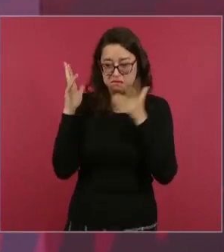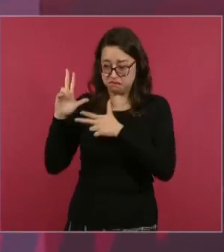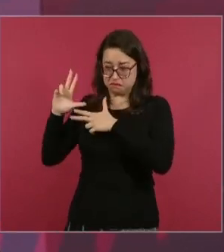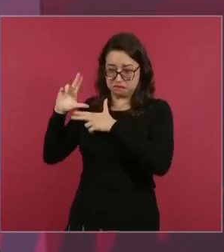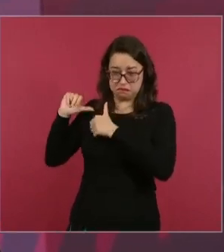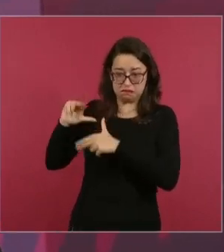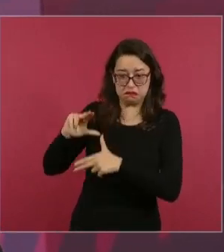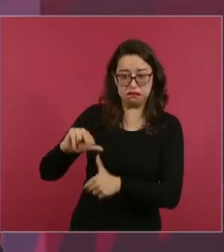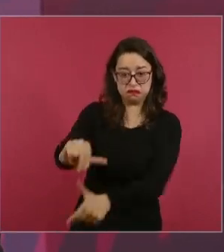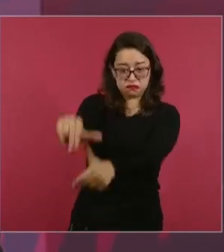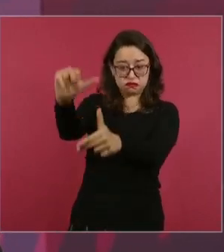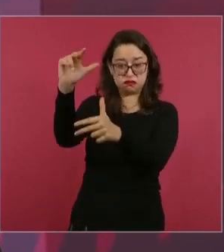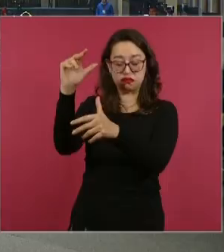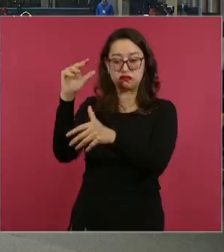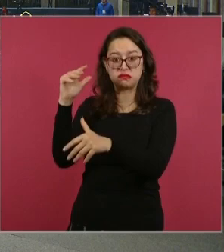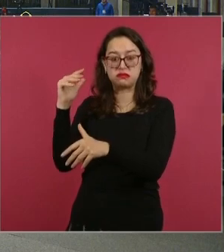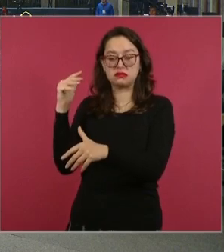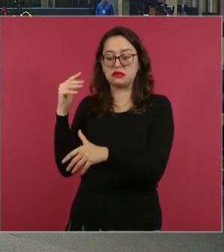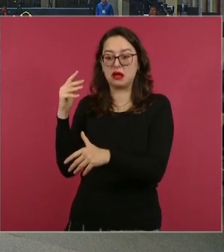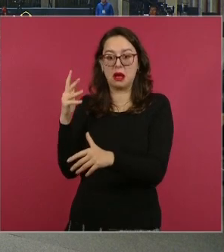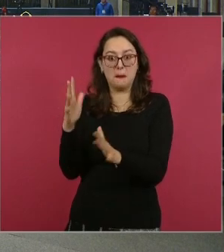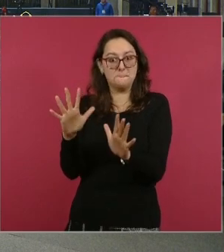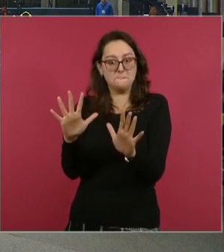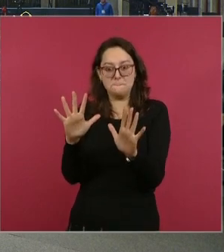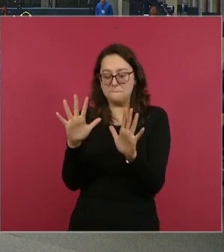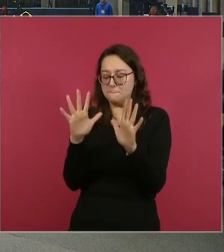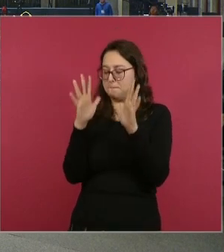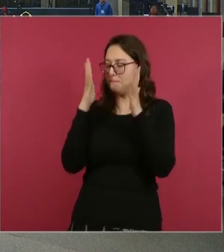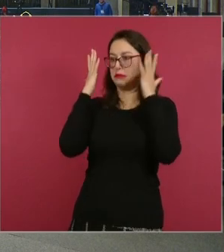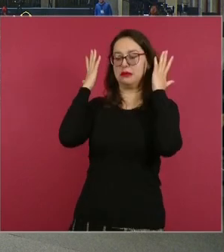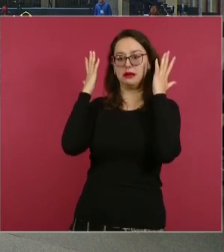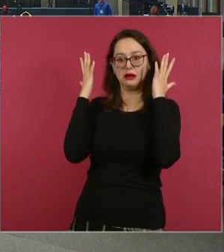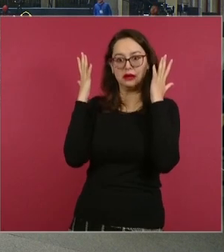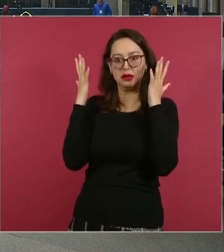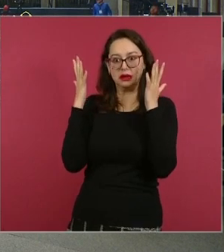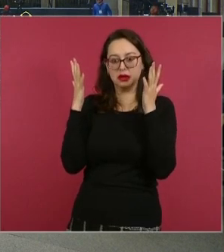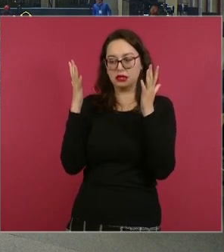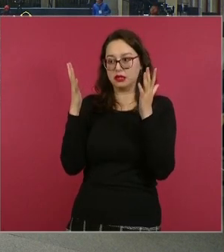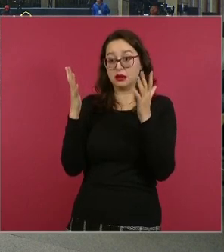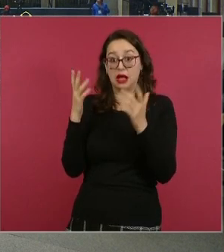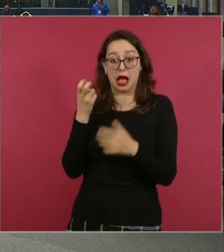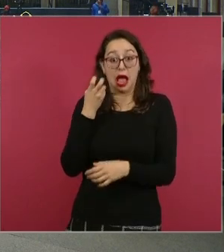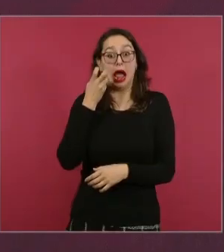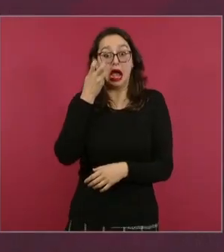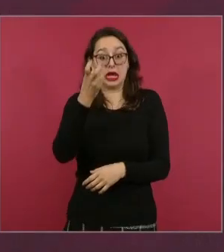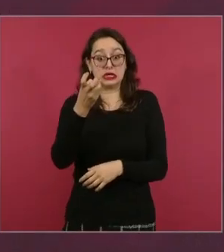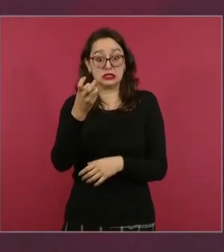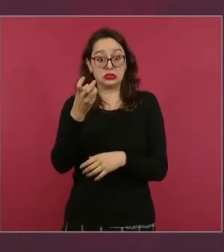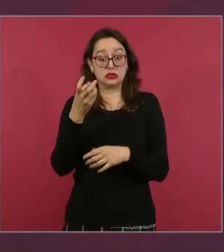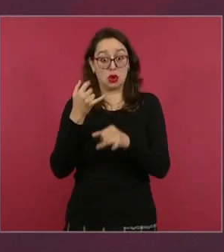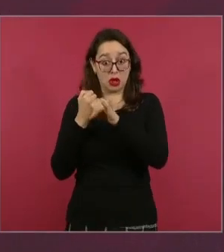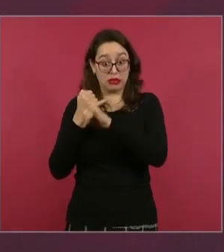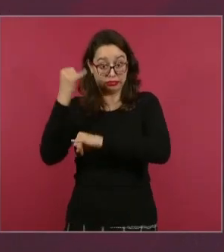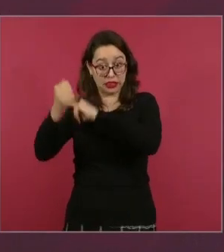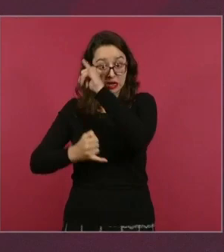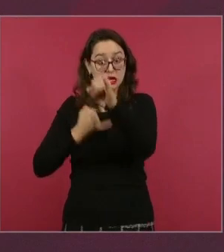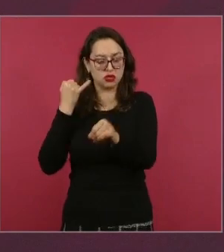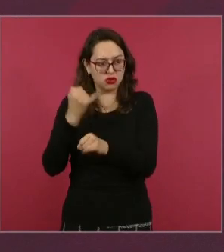directo a Acapulco y por la velocidad que es también lo tienen que ver los